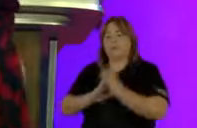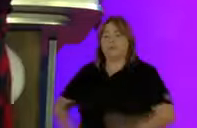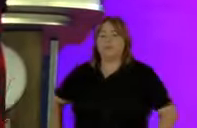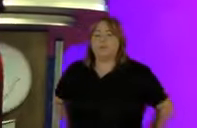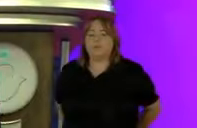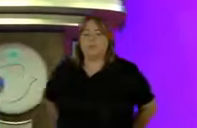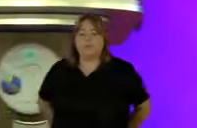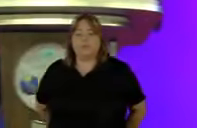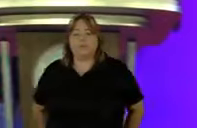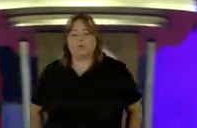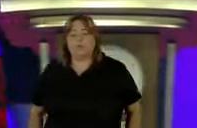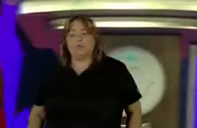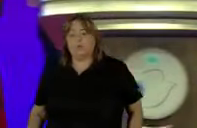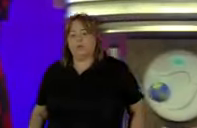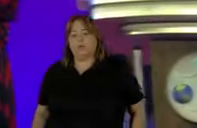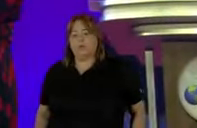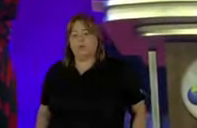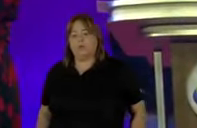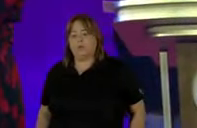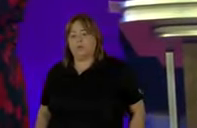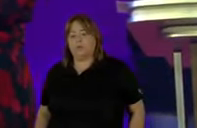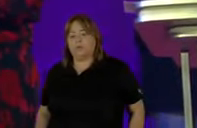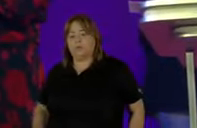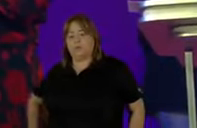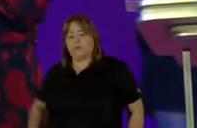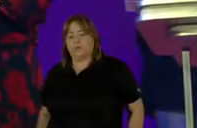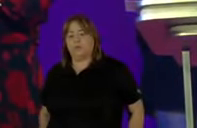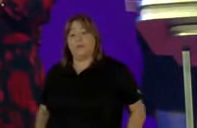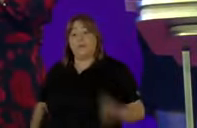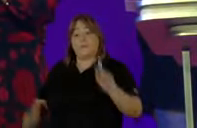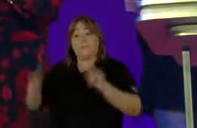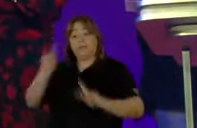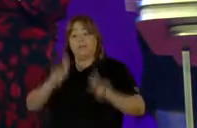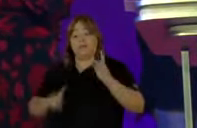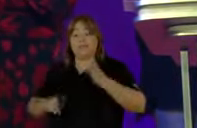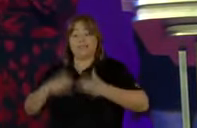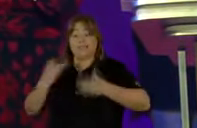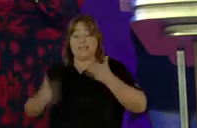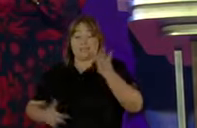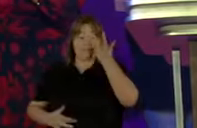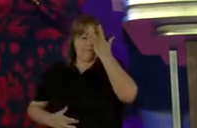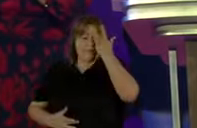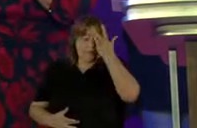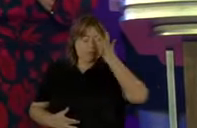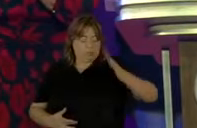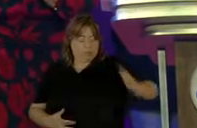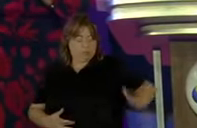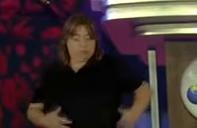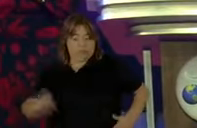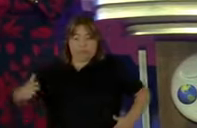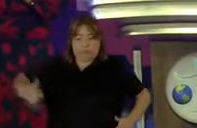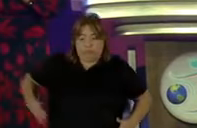mansión. Todo el que esté enfermo, póngase la mano en el área afectada ahora mismo. Señor,